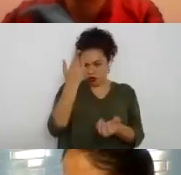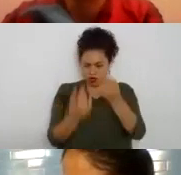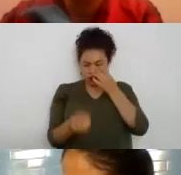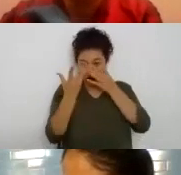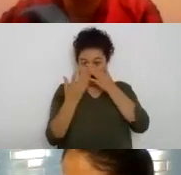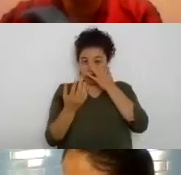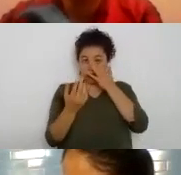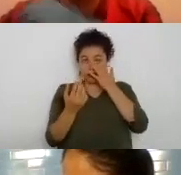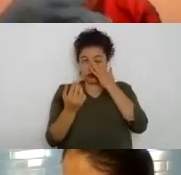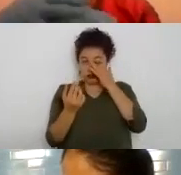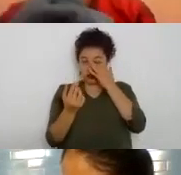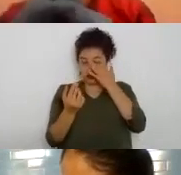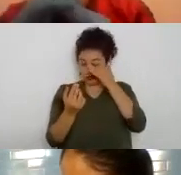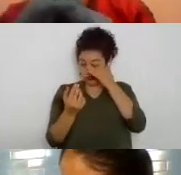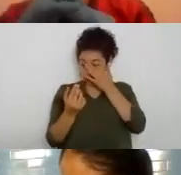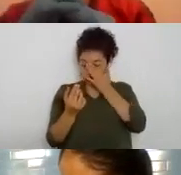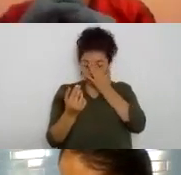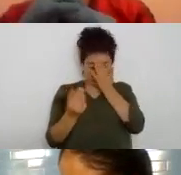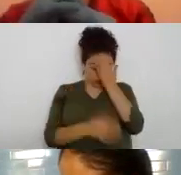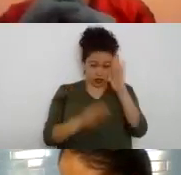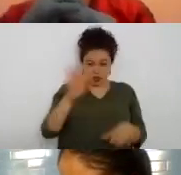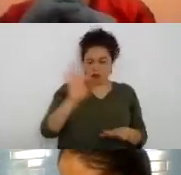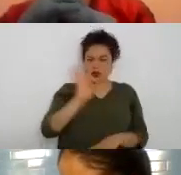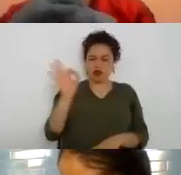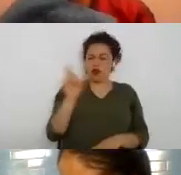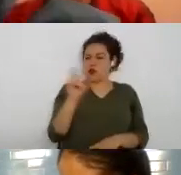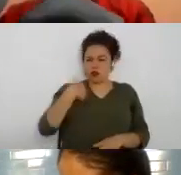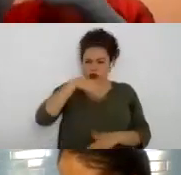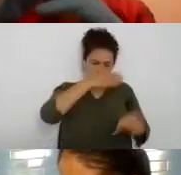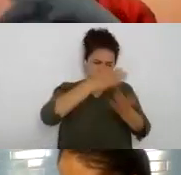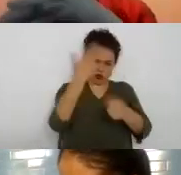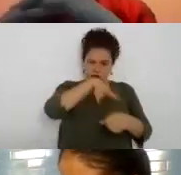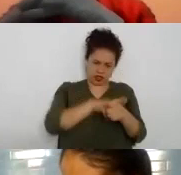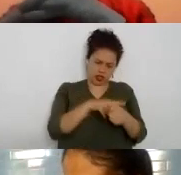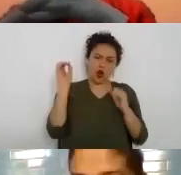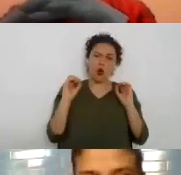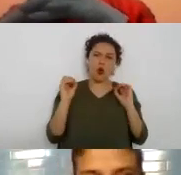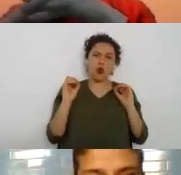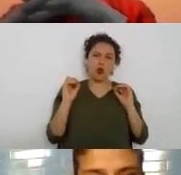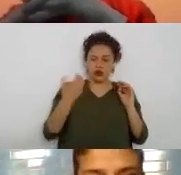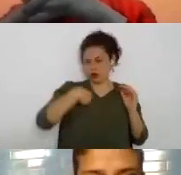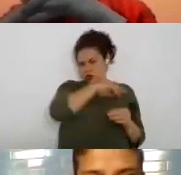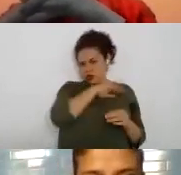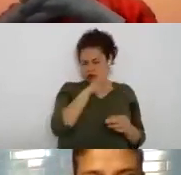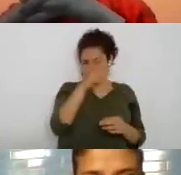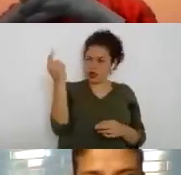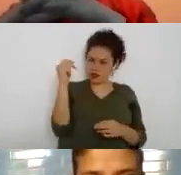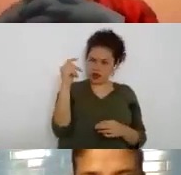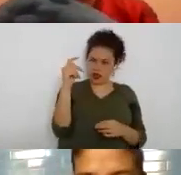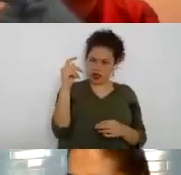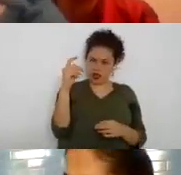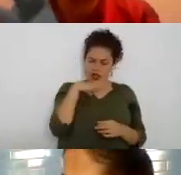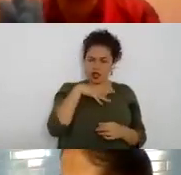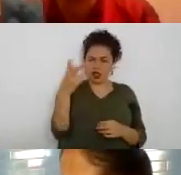Exactamente. Muchas veces cuando vamos a un hospital o demás, o inclusive en, no sé, a lo mejor en la televisión, en las